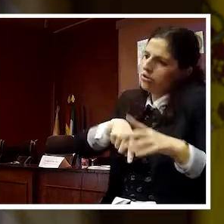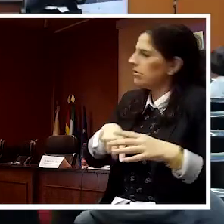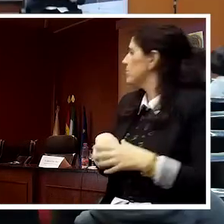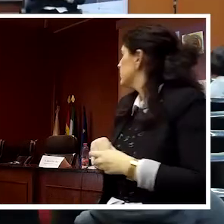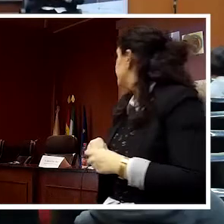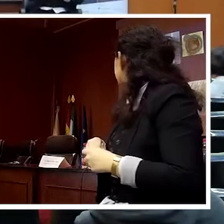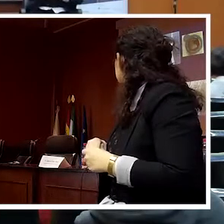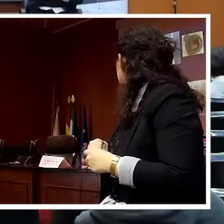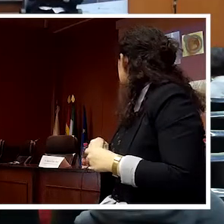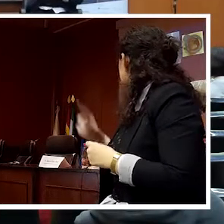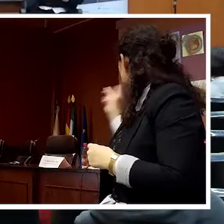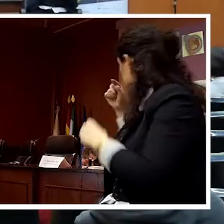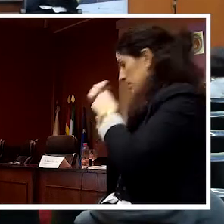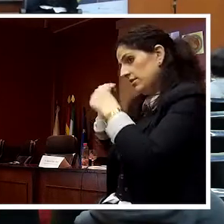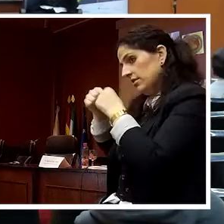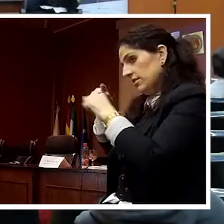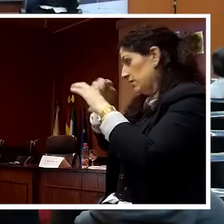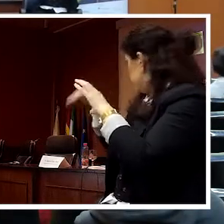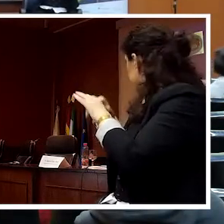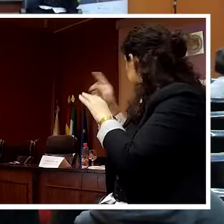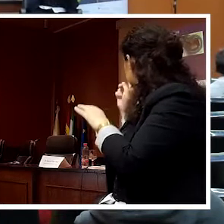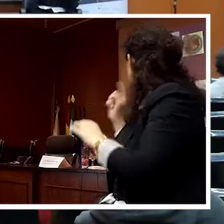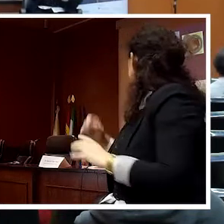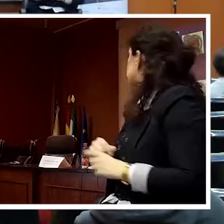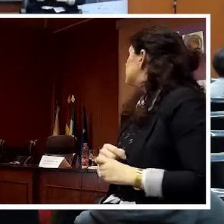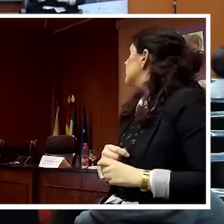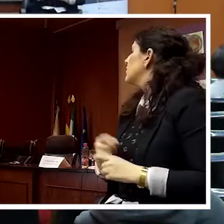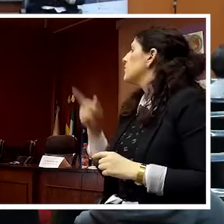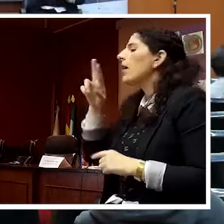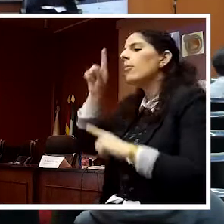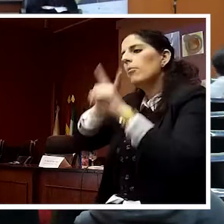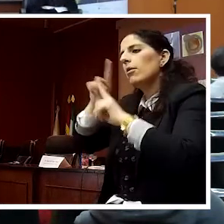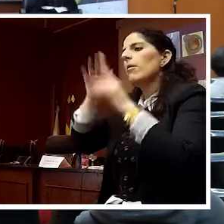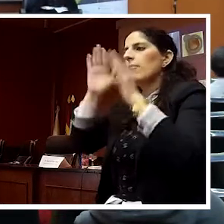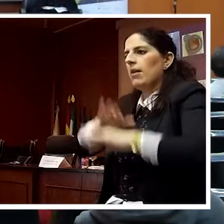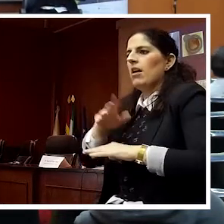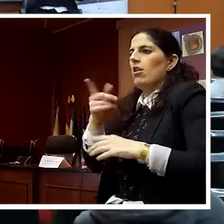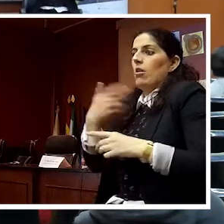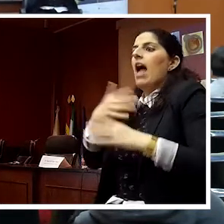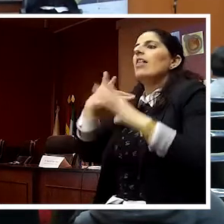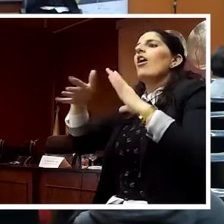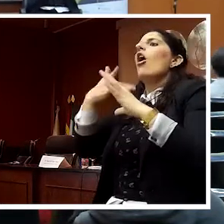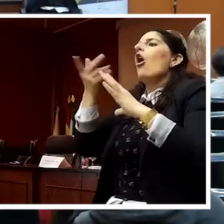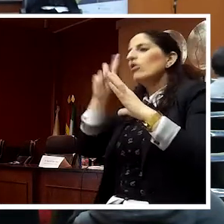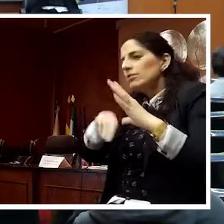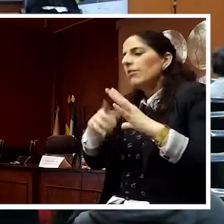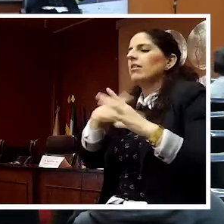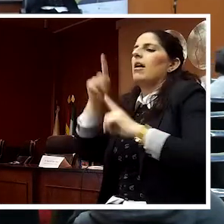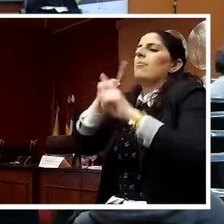stent cubierto que aísla el aneurisma y evita que el proceso se